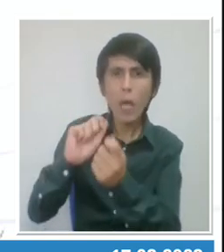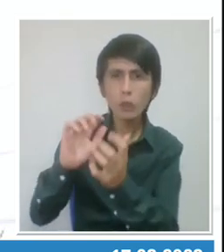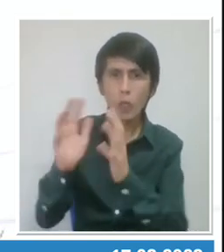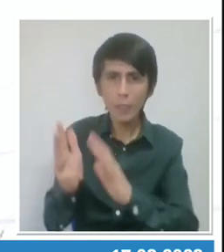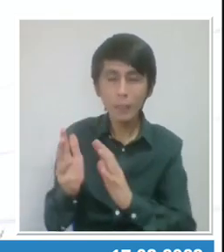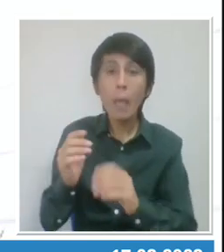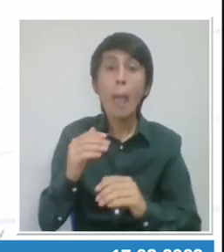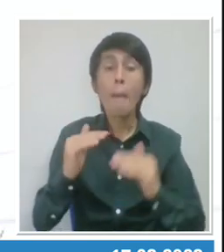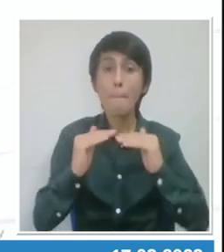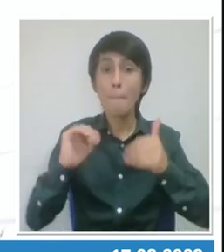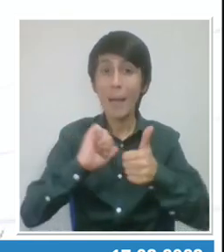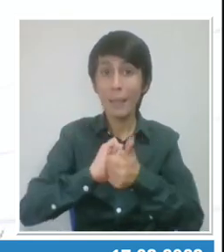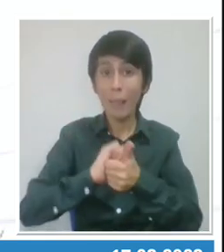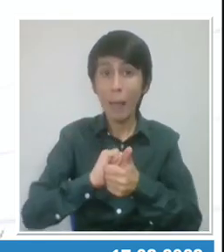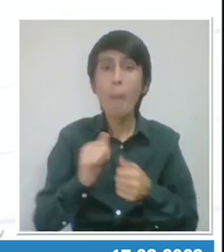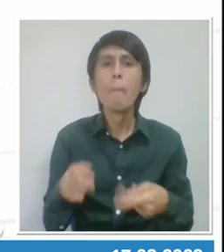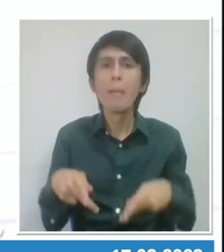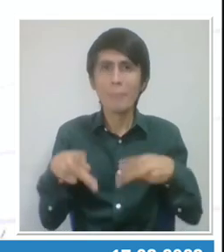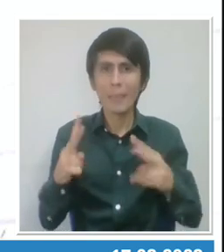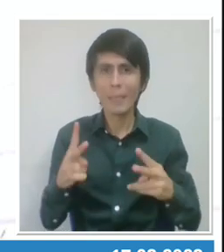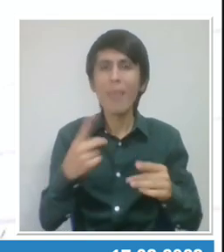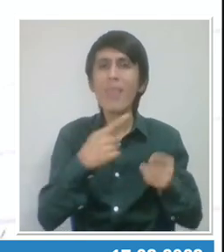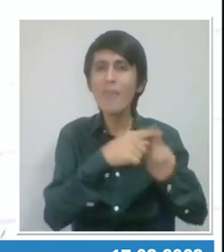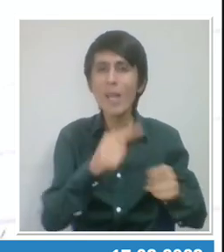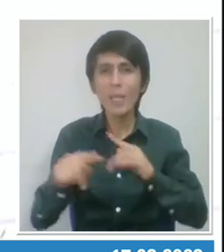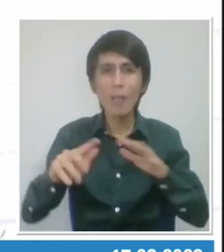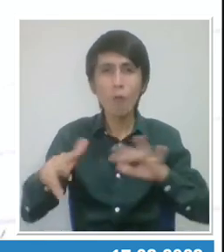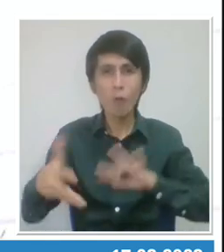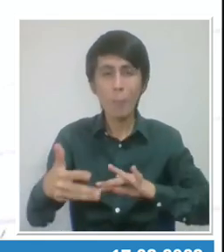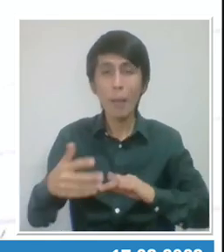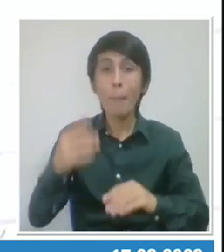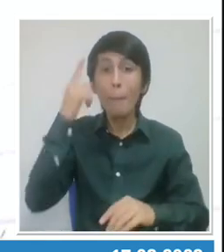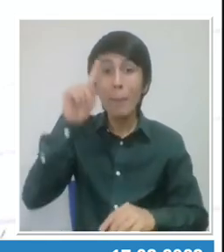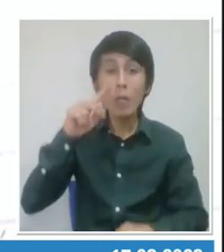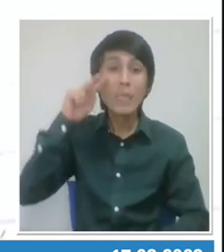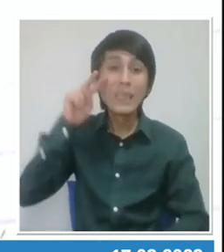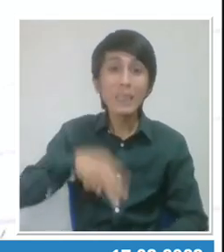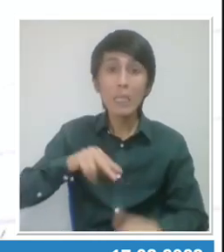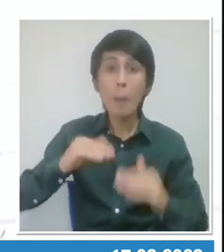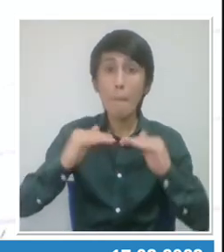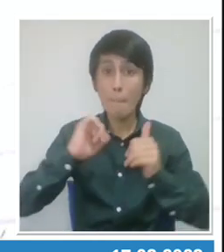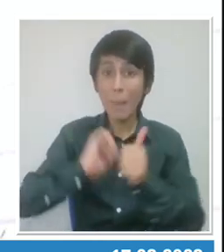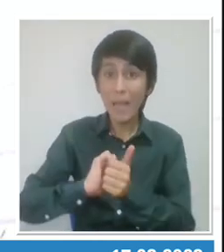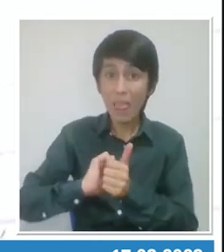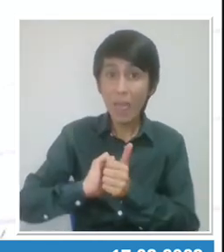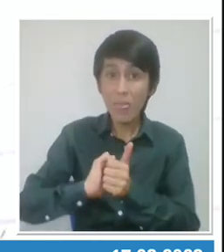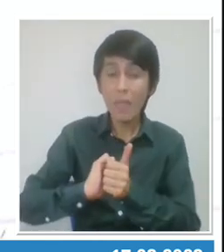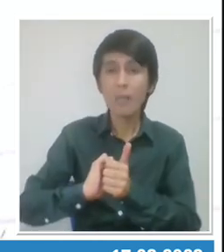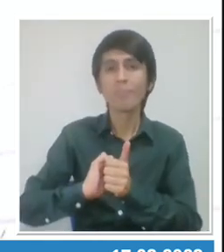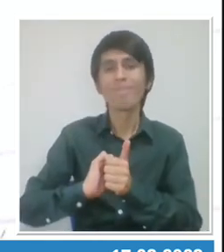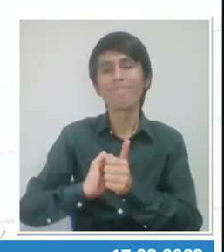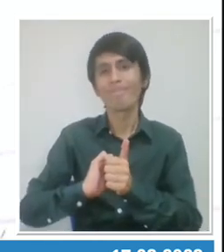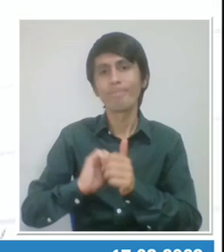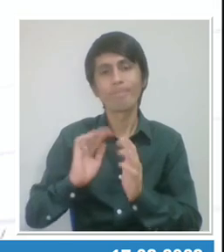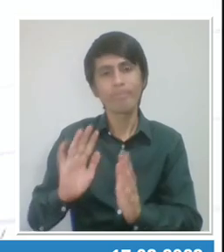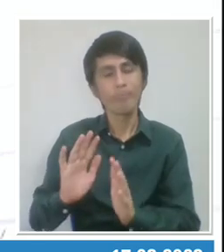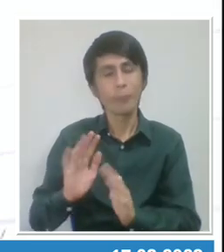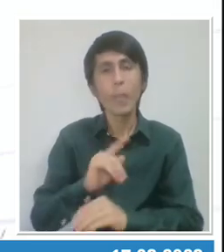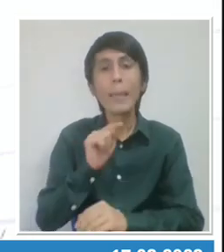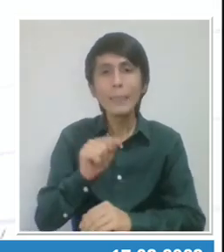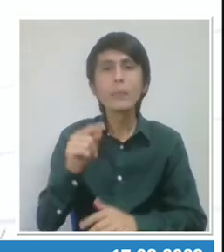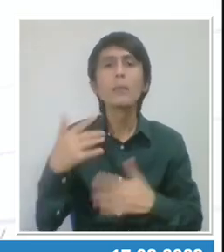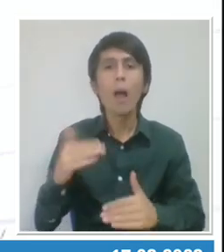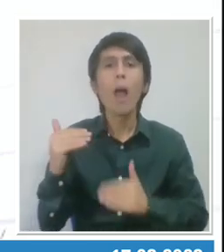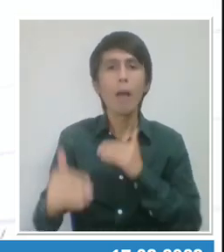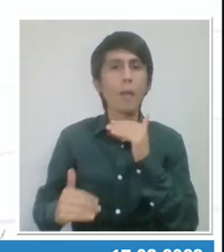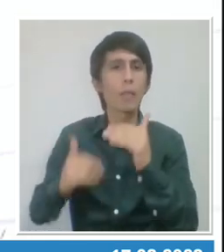formas. Pero sin paridad, ¿no?, ese es el avance del constitucionalismo contemporáneo, muy